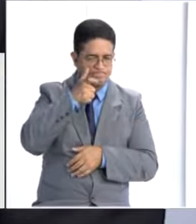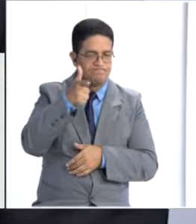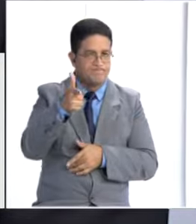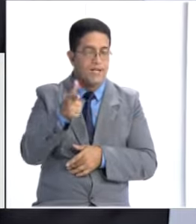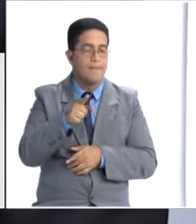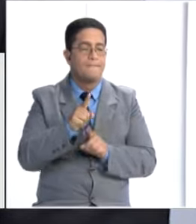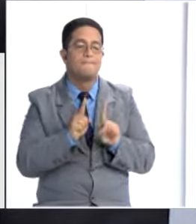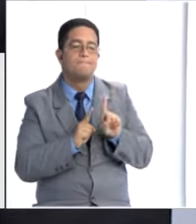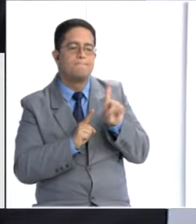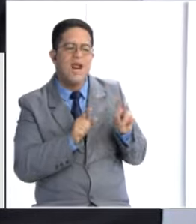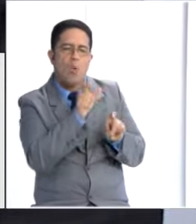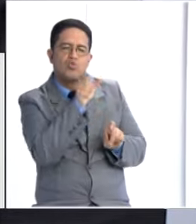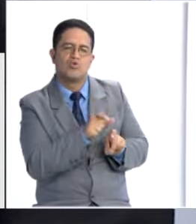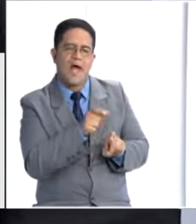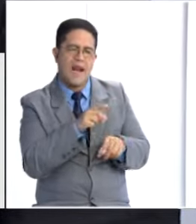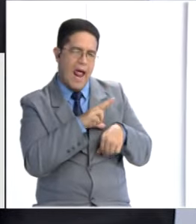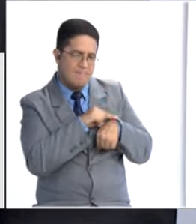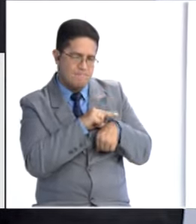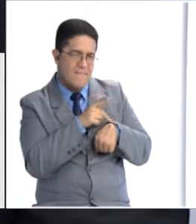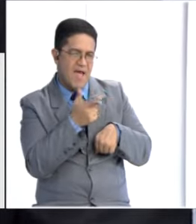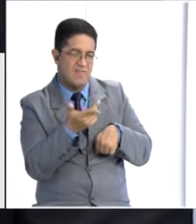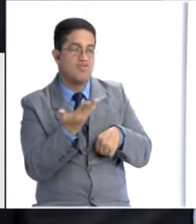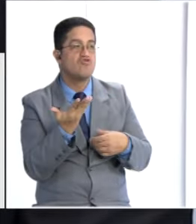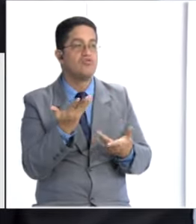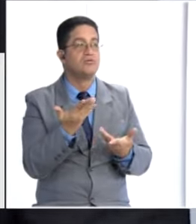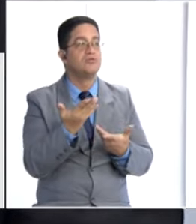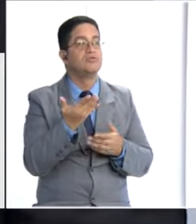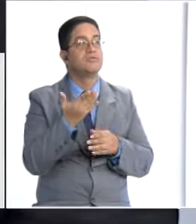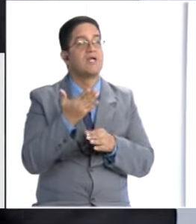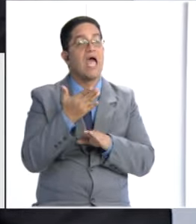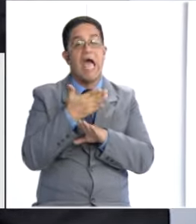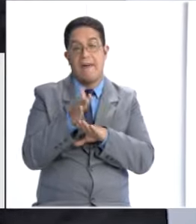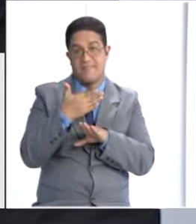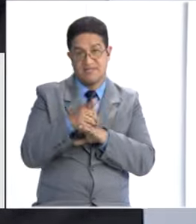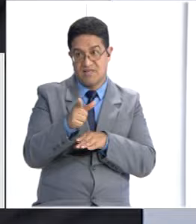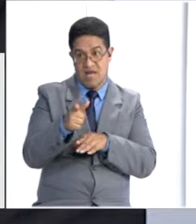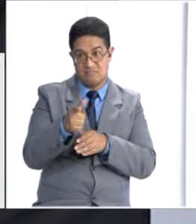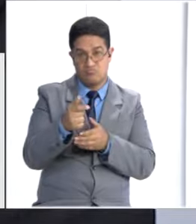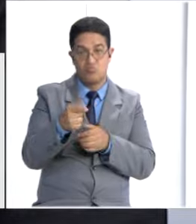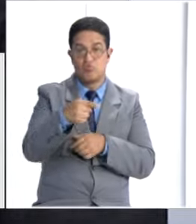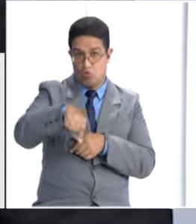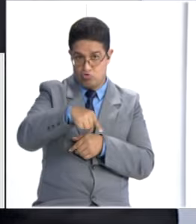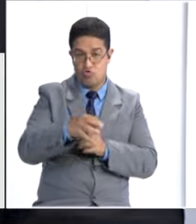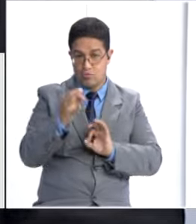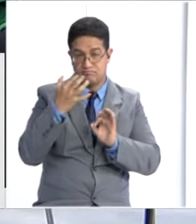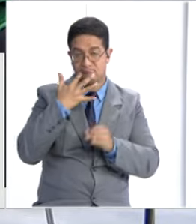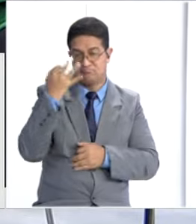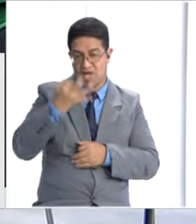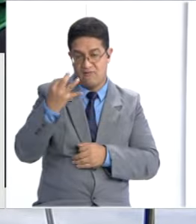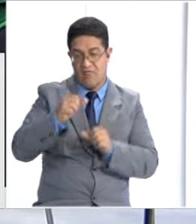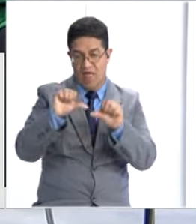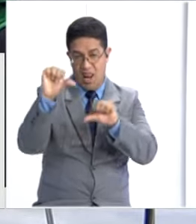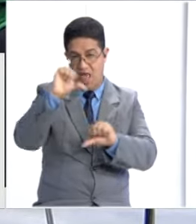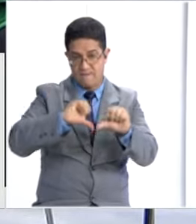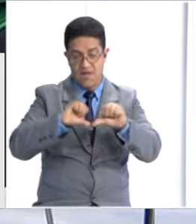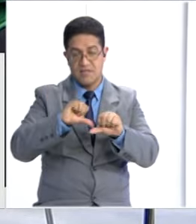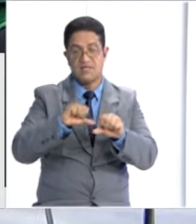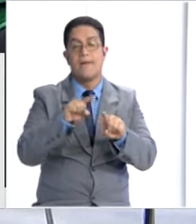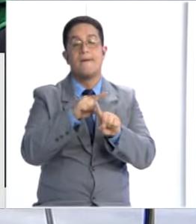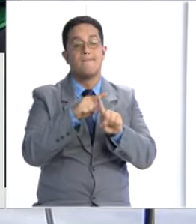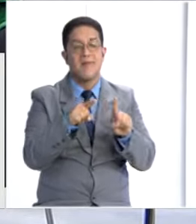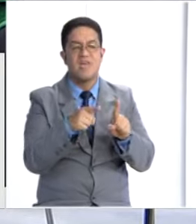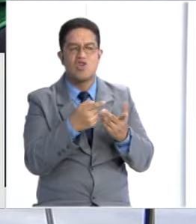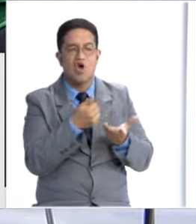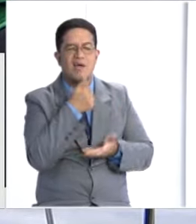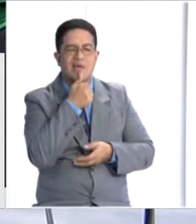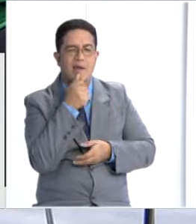siempre a su médico tratante, ¿ok? A pesar de que seamos medicina natural y seamos un laboratorio farmacéutico, es una indicación, es una posología,